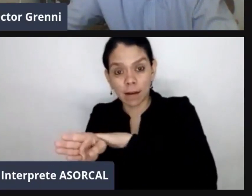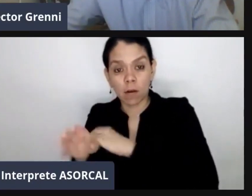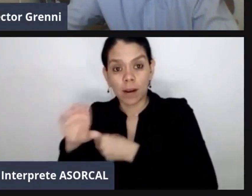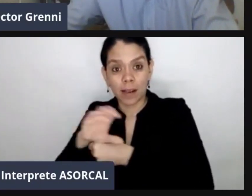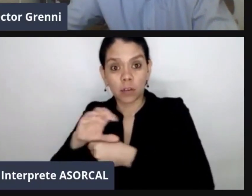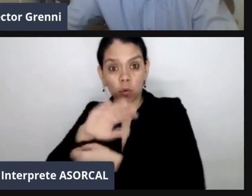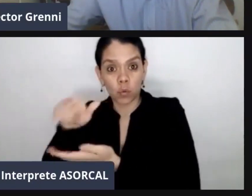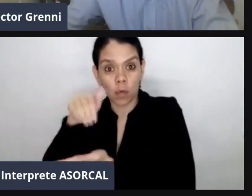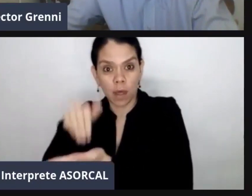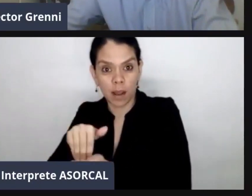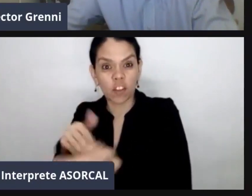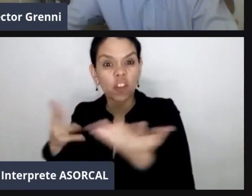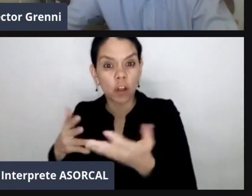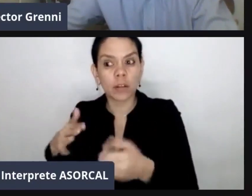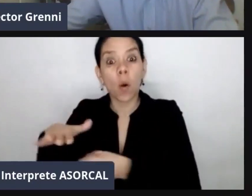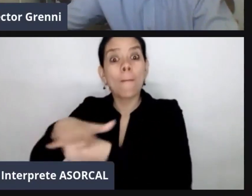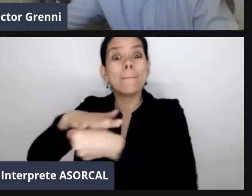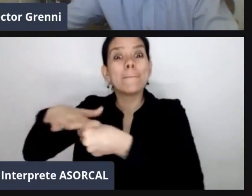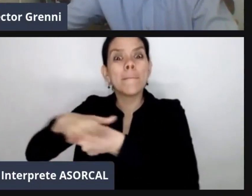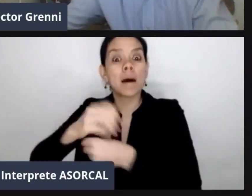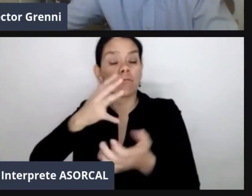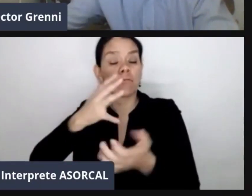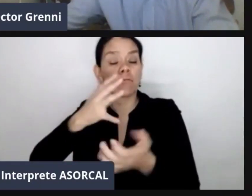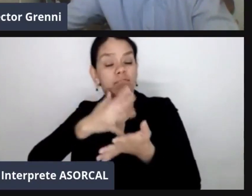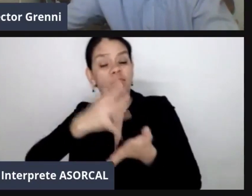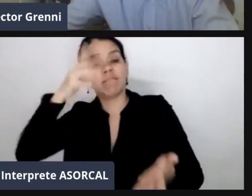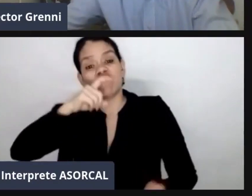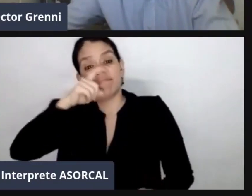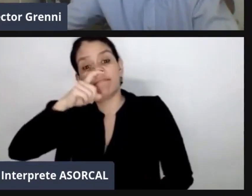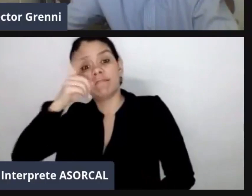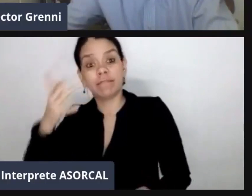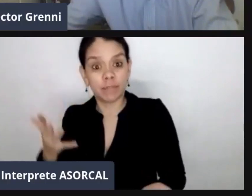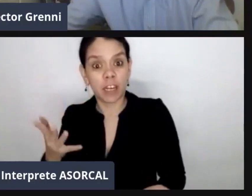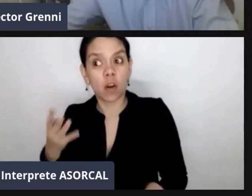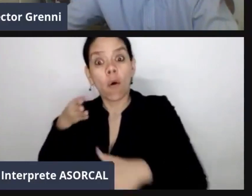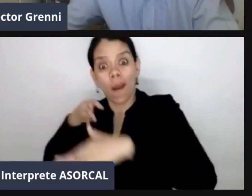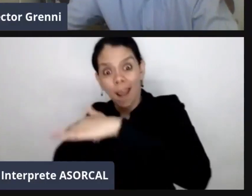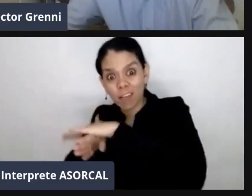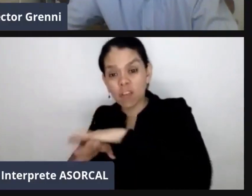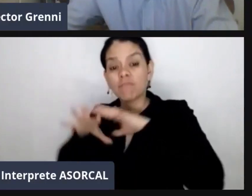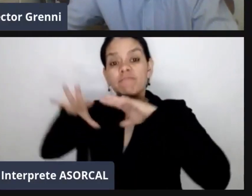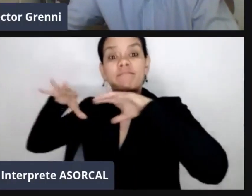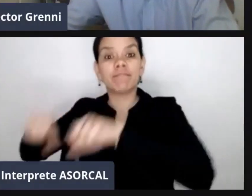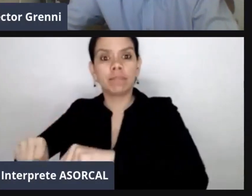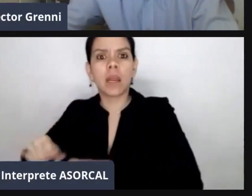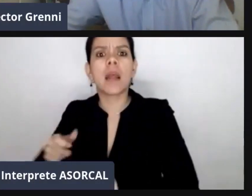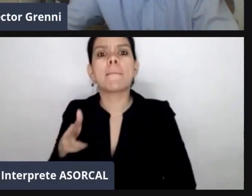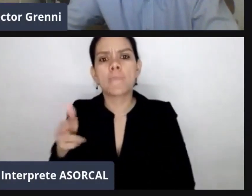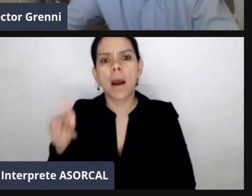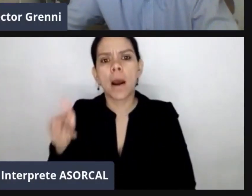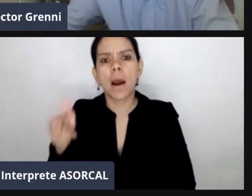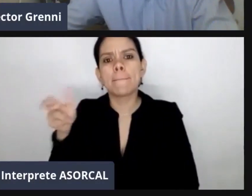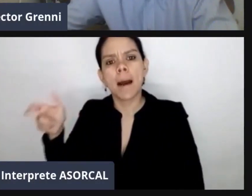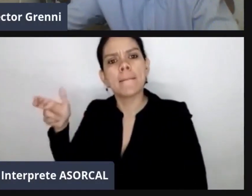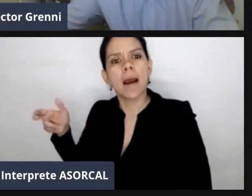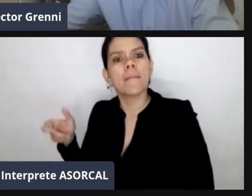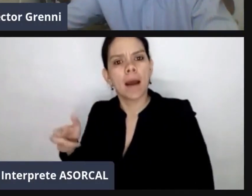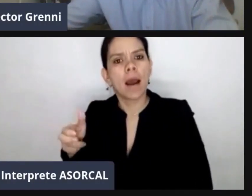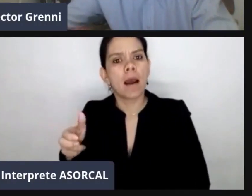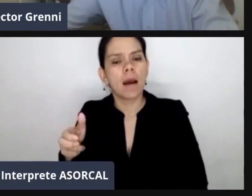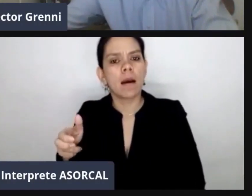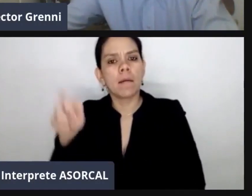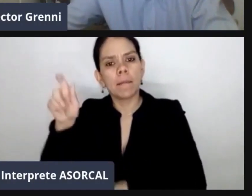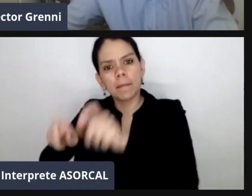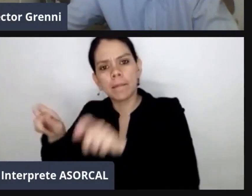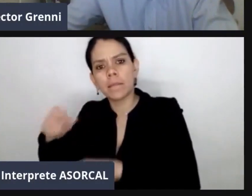en uno de los barrios más ricos de la capital y asesinó a varios soldados de Estados Unidos, varios marines, pero